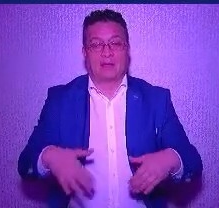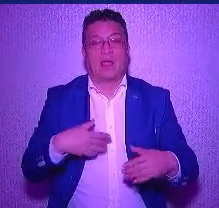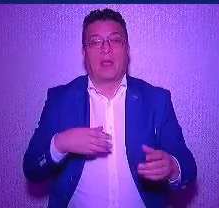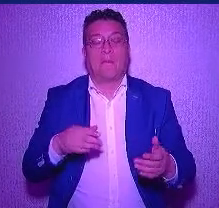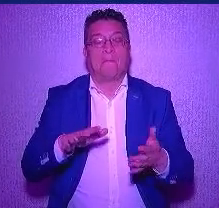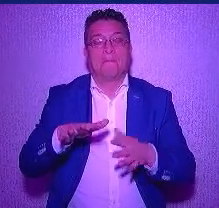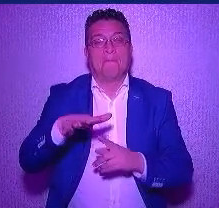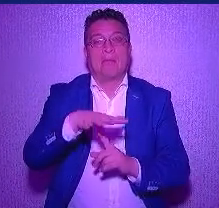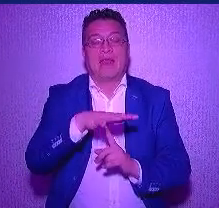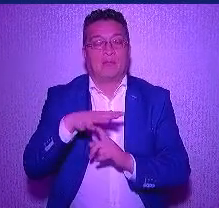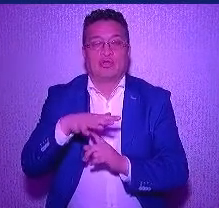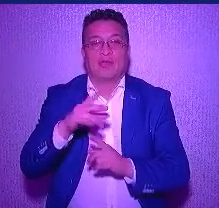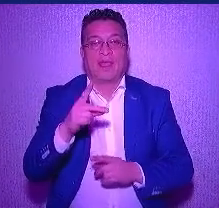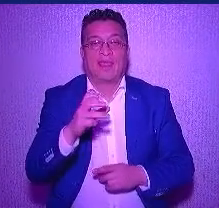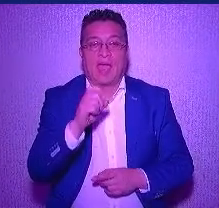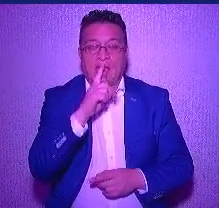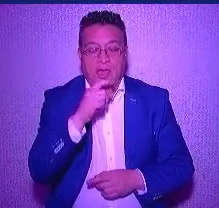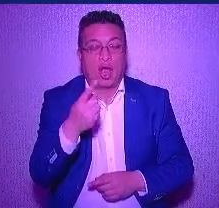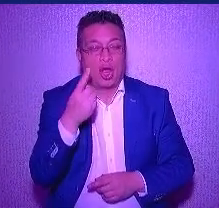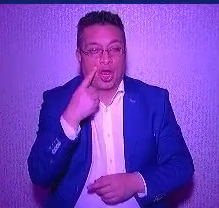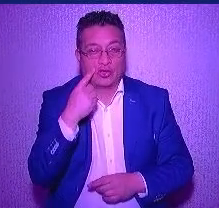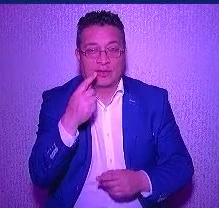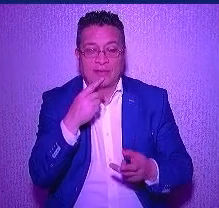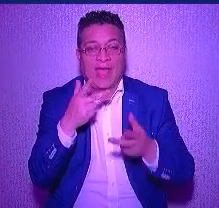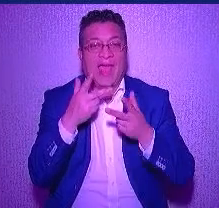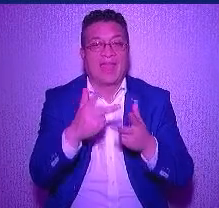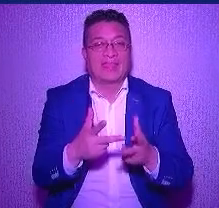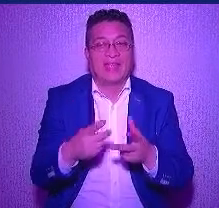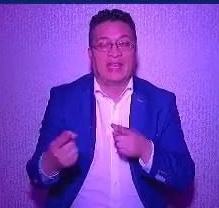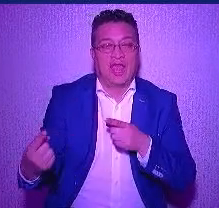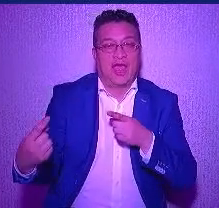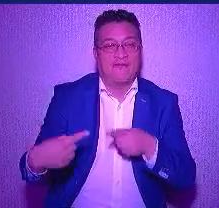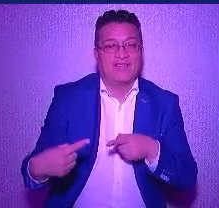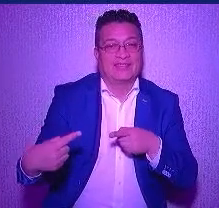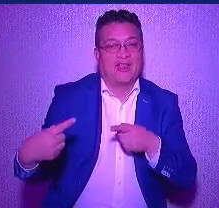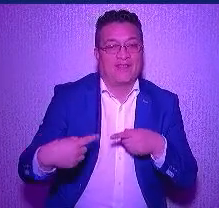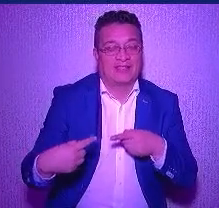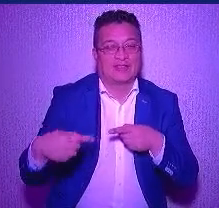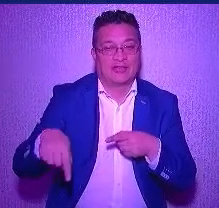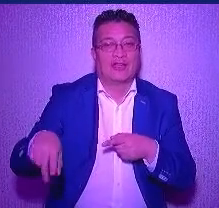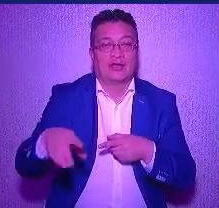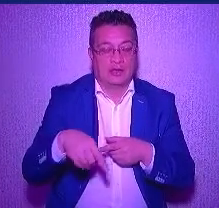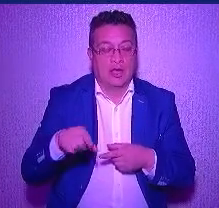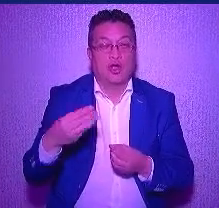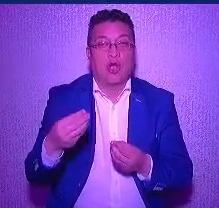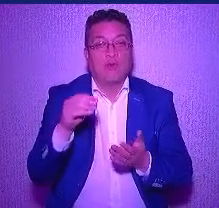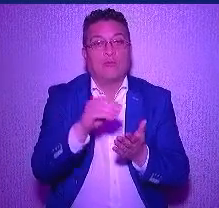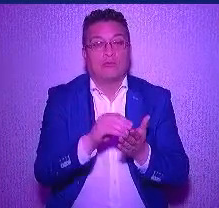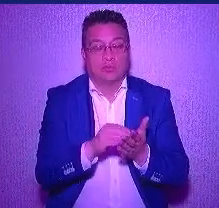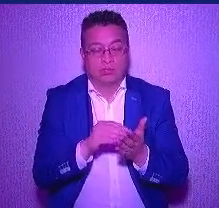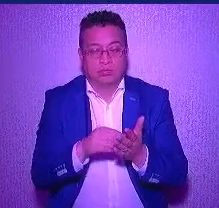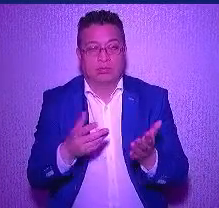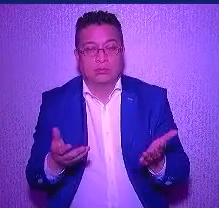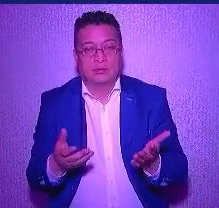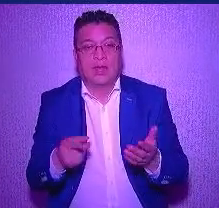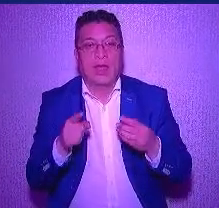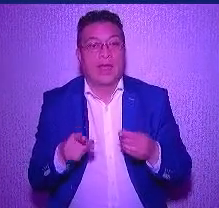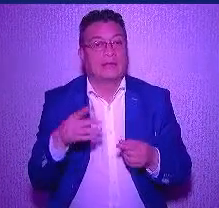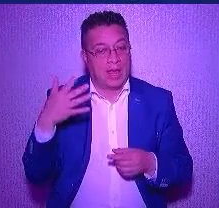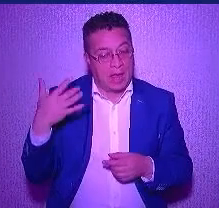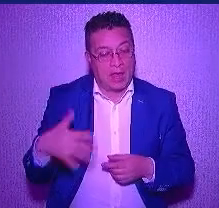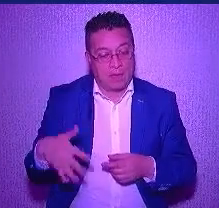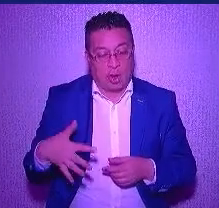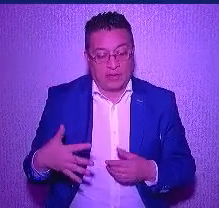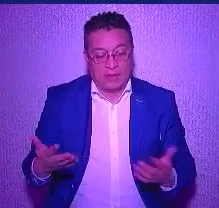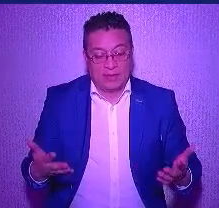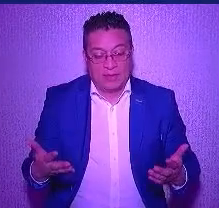de la Data lo que es conocido como los ataques adversariales Cómo p soñar esa Data Y manipularla eso es importante